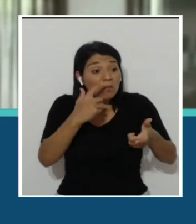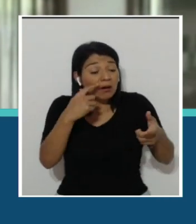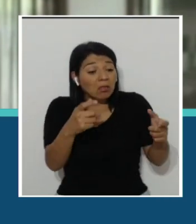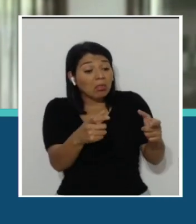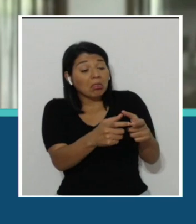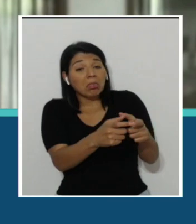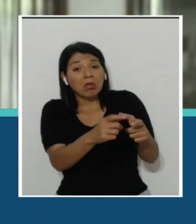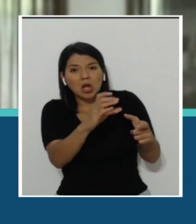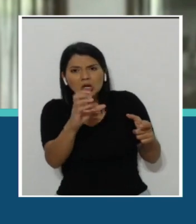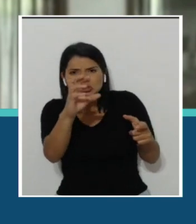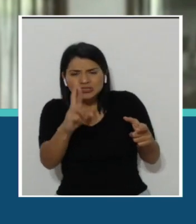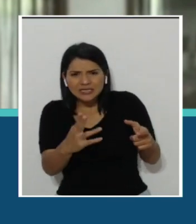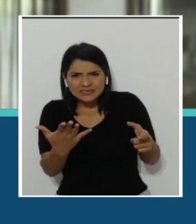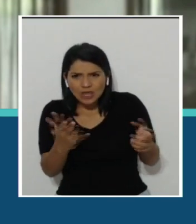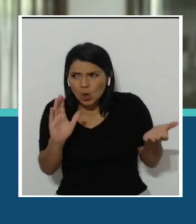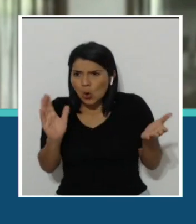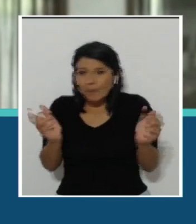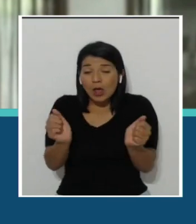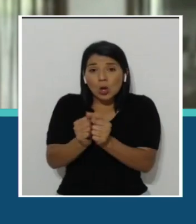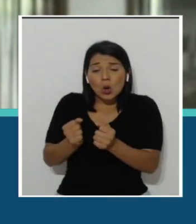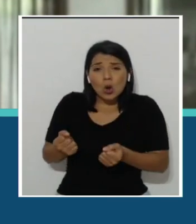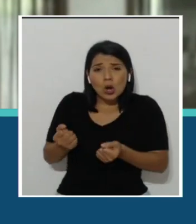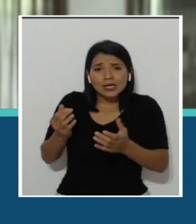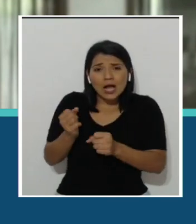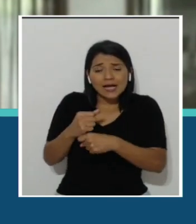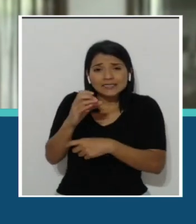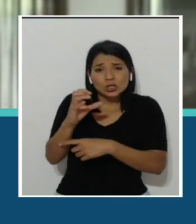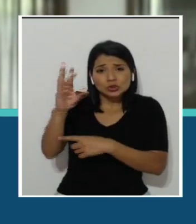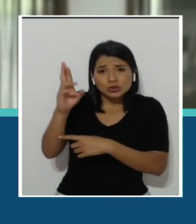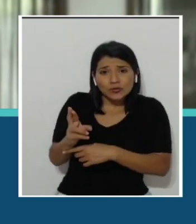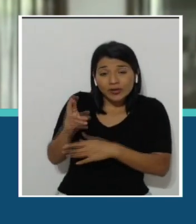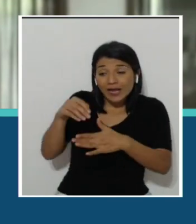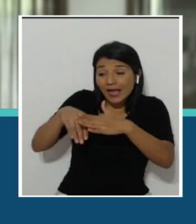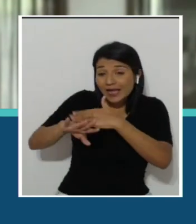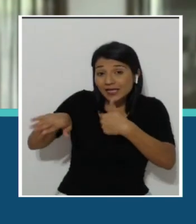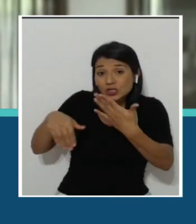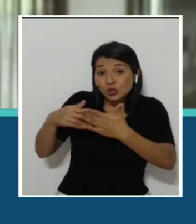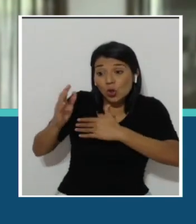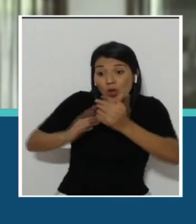lo que gastó este país en toda la infraestructura pública.